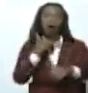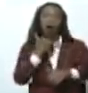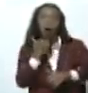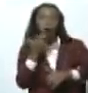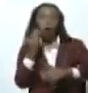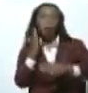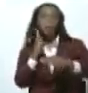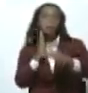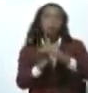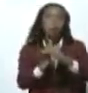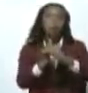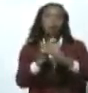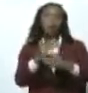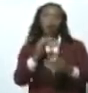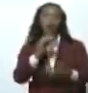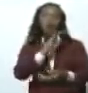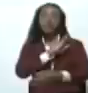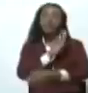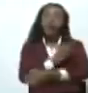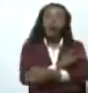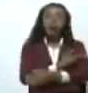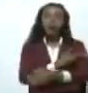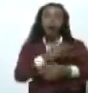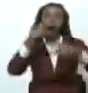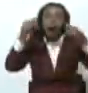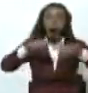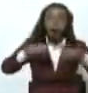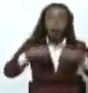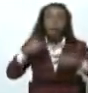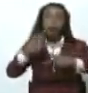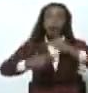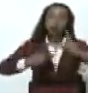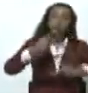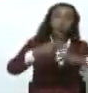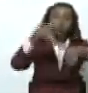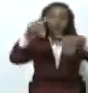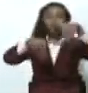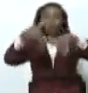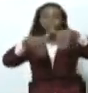la vitalidad y fortaleza de este proceso electoral.